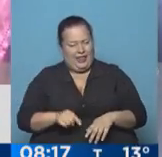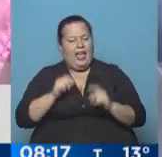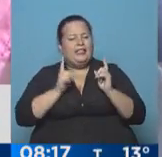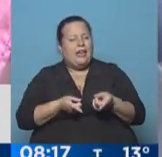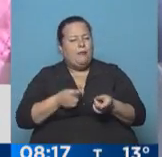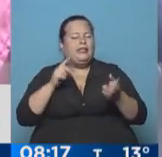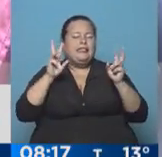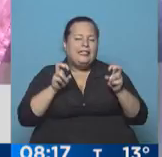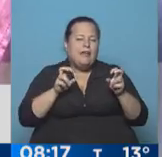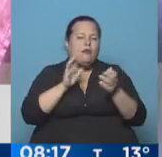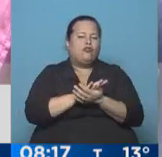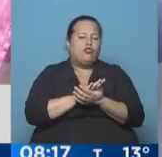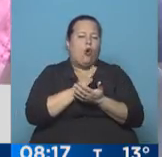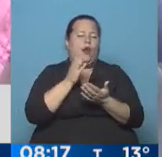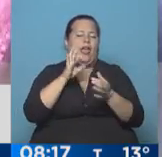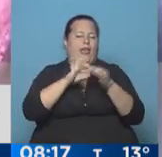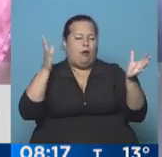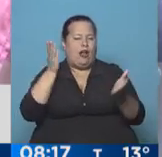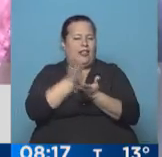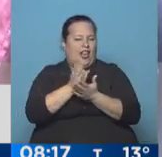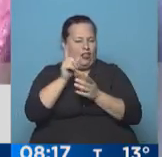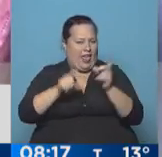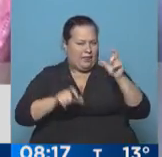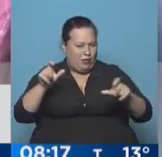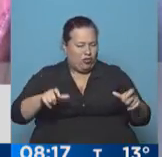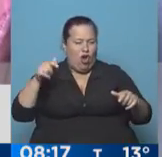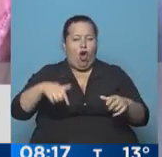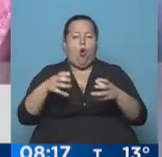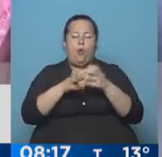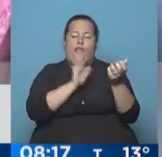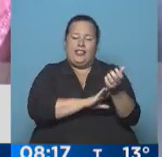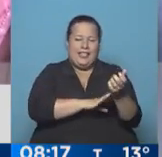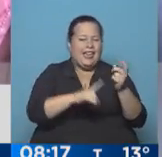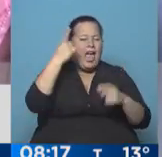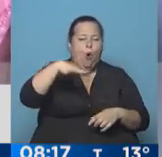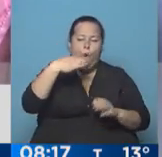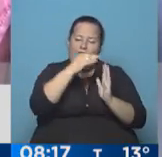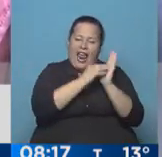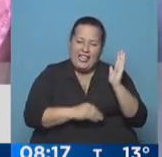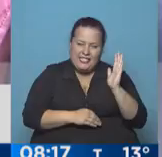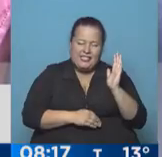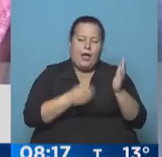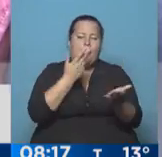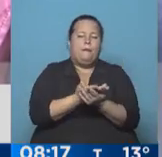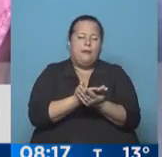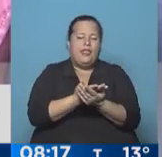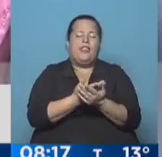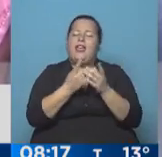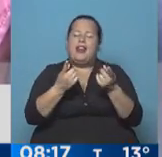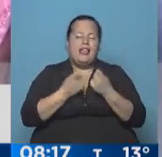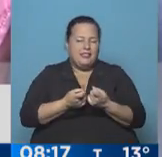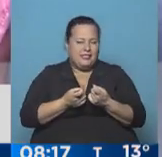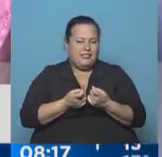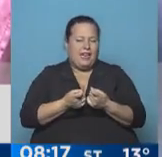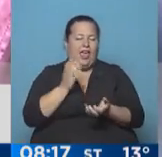también cuestiones que hacen a los derechos democrático de la población hoy el frente de izquierda es la única lista que plantea claramente la necesidad